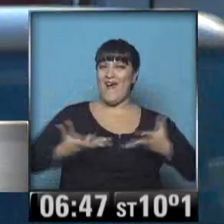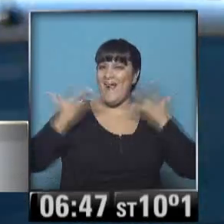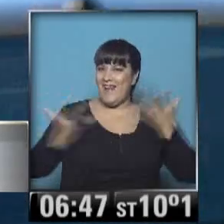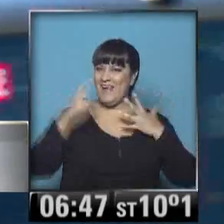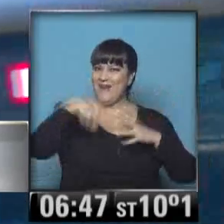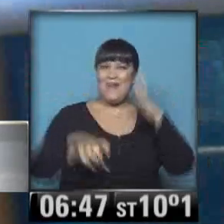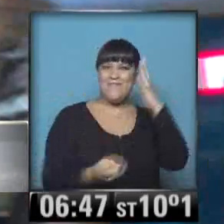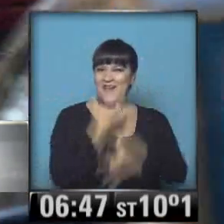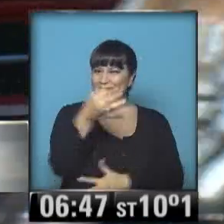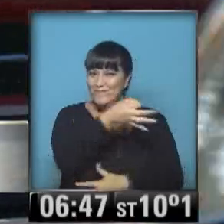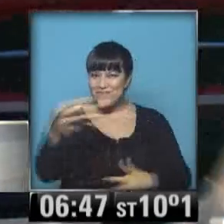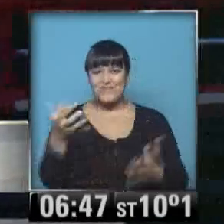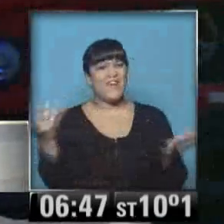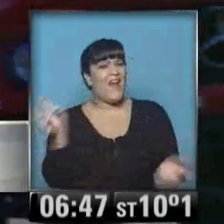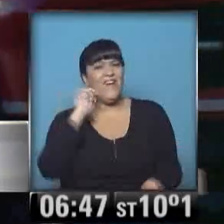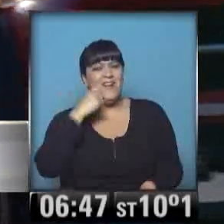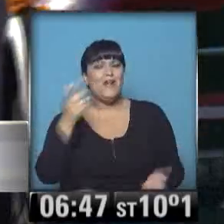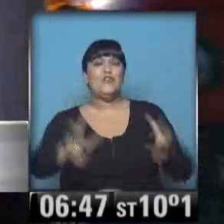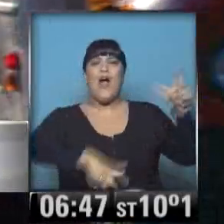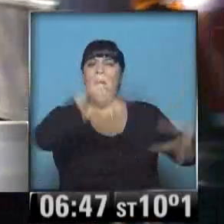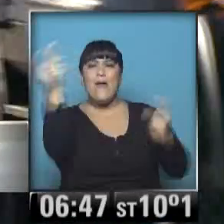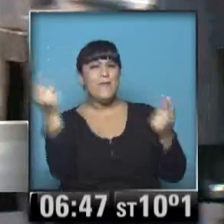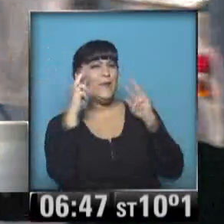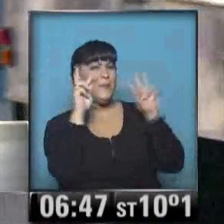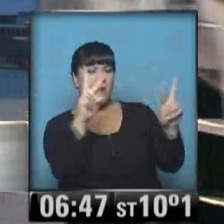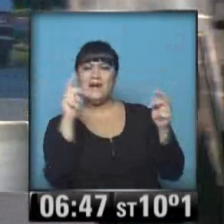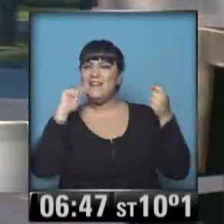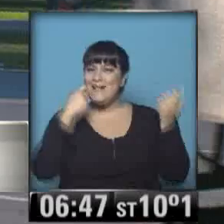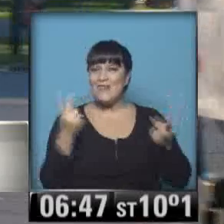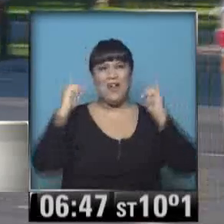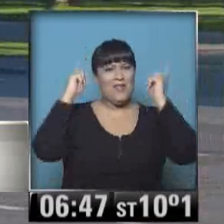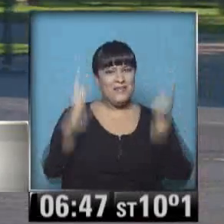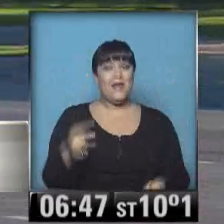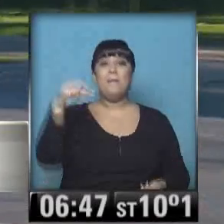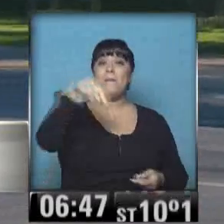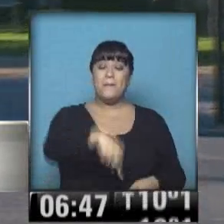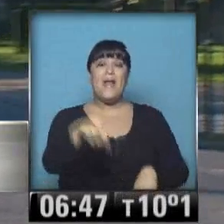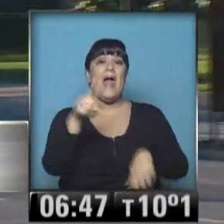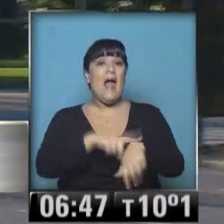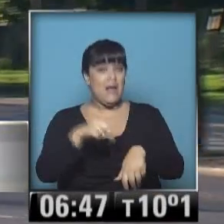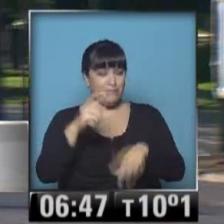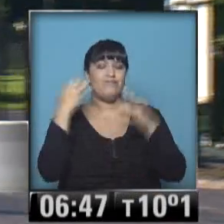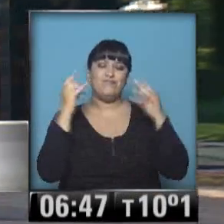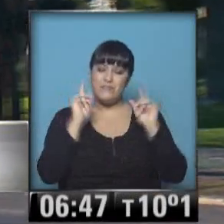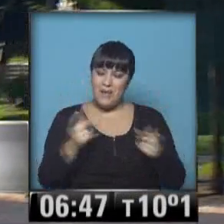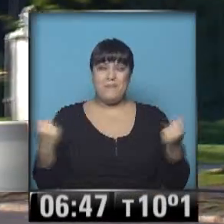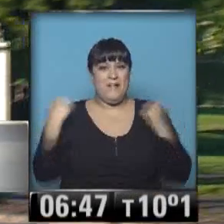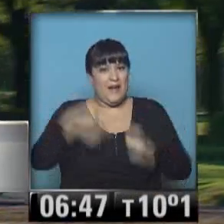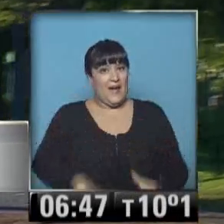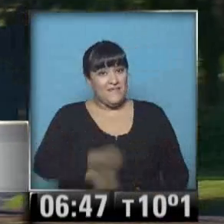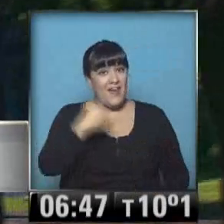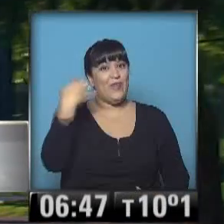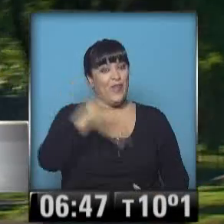los días. Qué lindo que es ver los árboles y qué lindo que es salir un poquito abrigado hoy, En